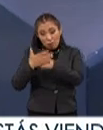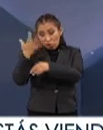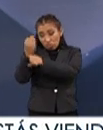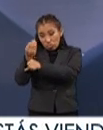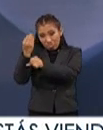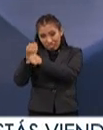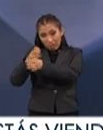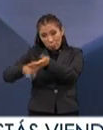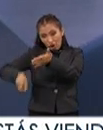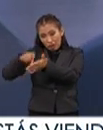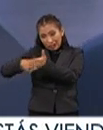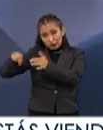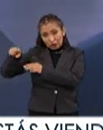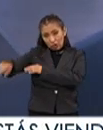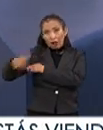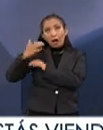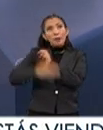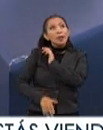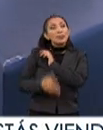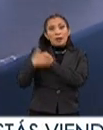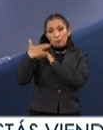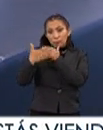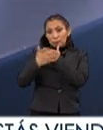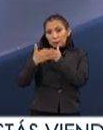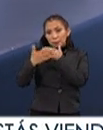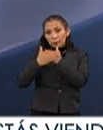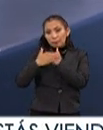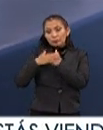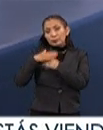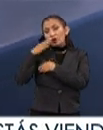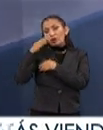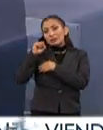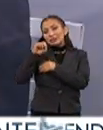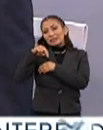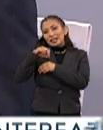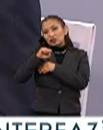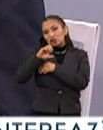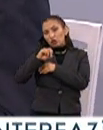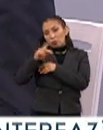actualización importante concluido el siguiente censo de población y vivienda.